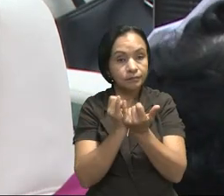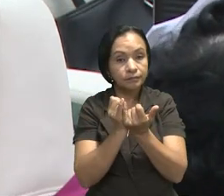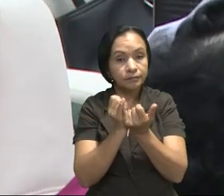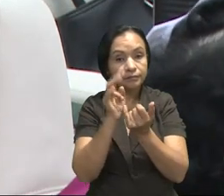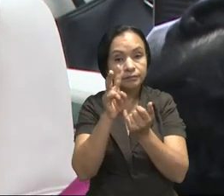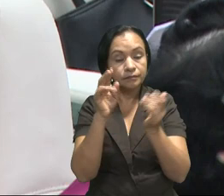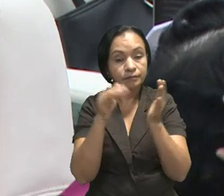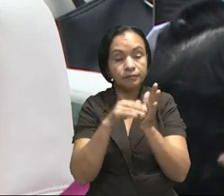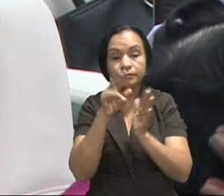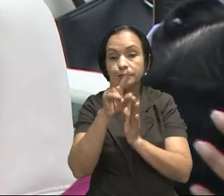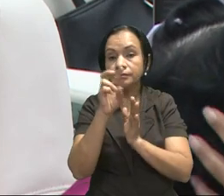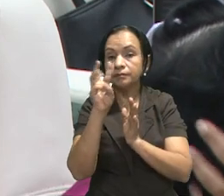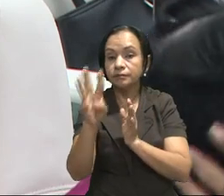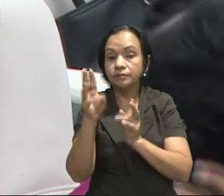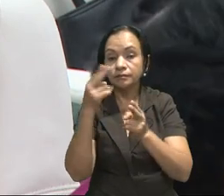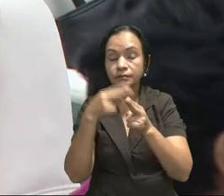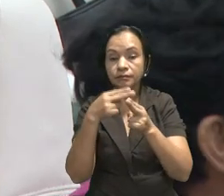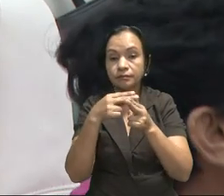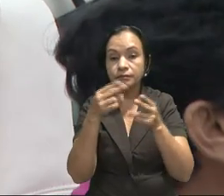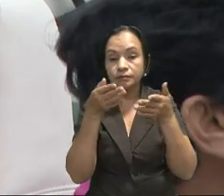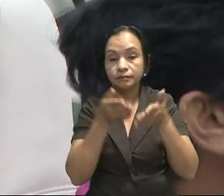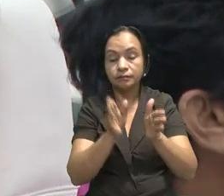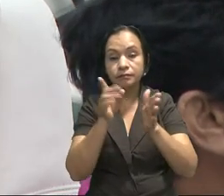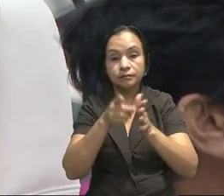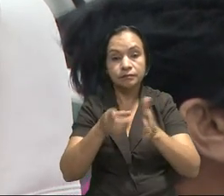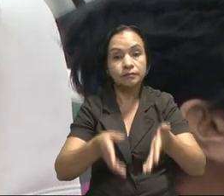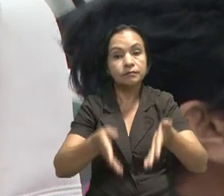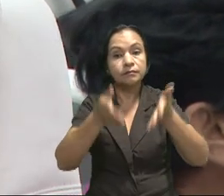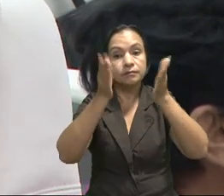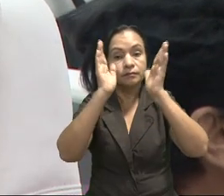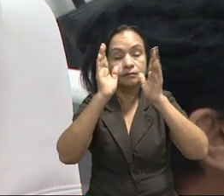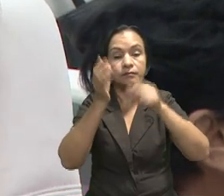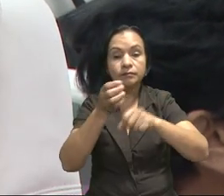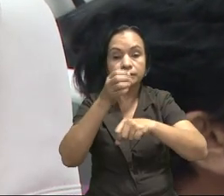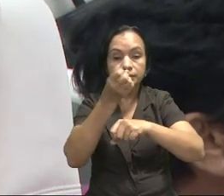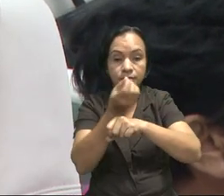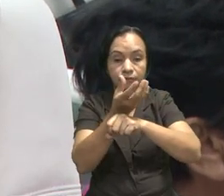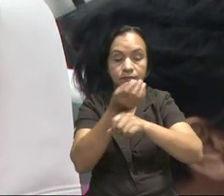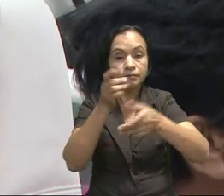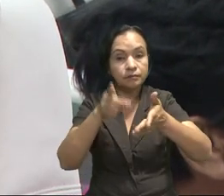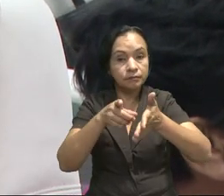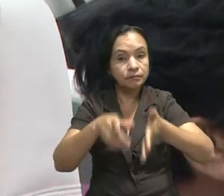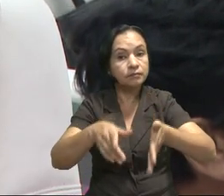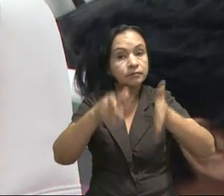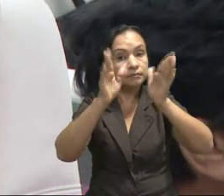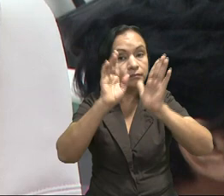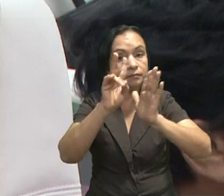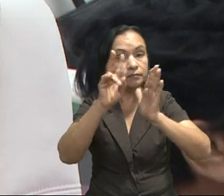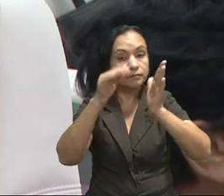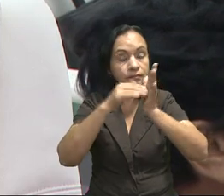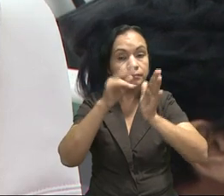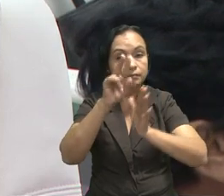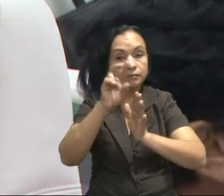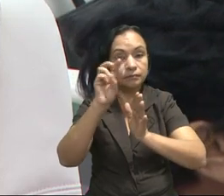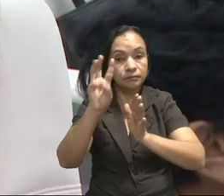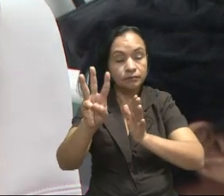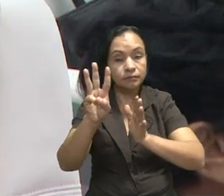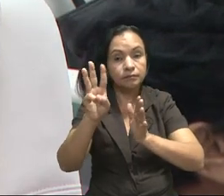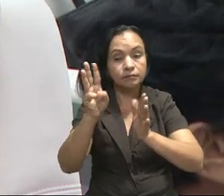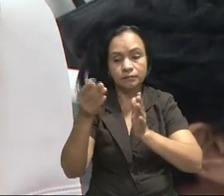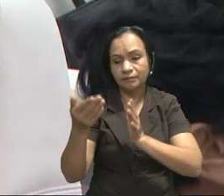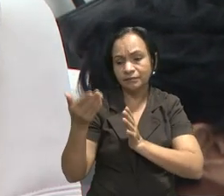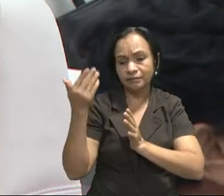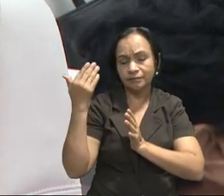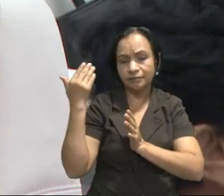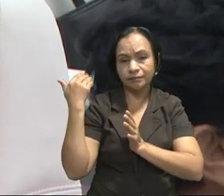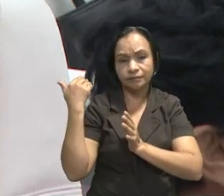el 2023 fue nombrado hijo directo de Diriamba por la Alcaldía de Diriamba. También en el 2023